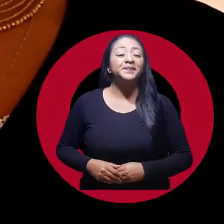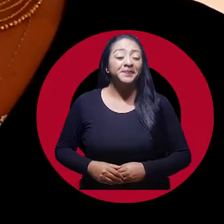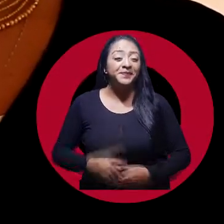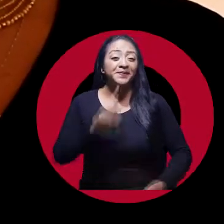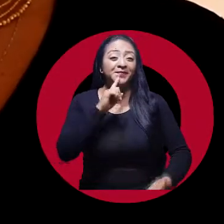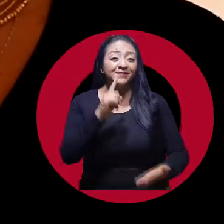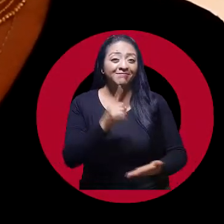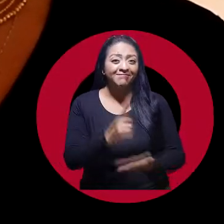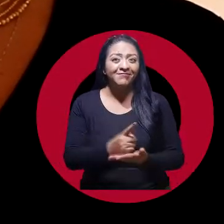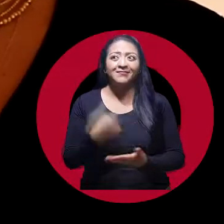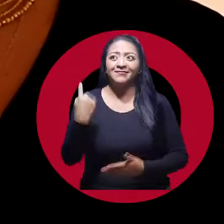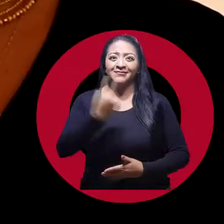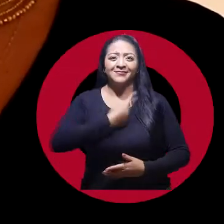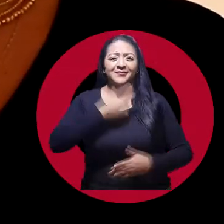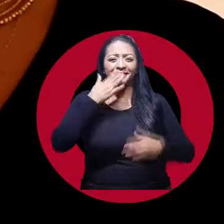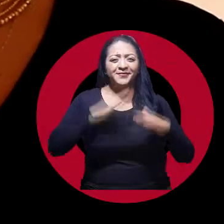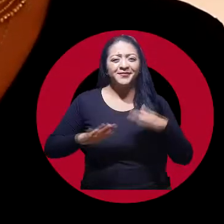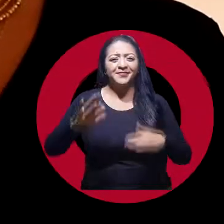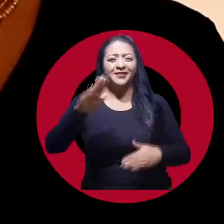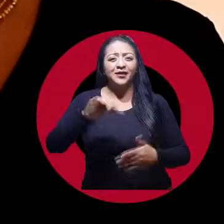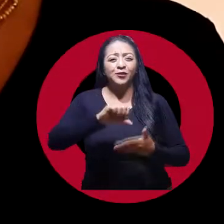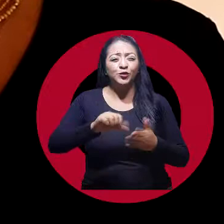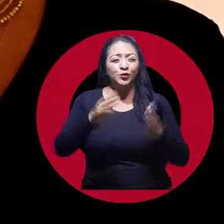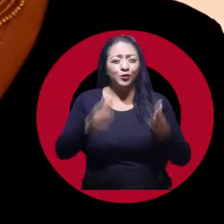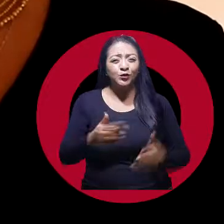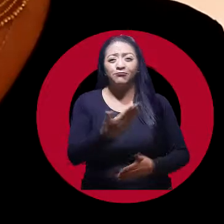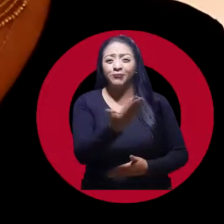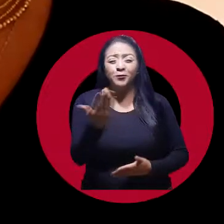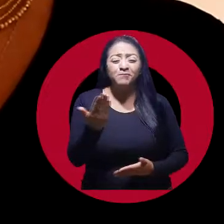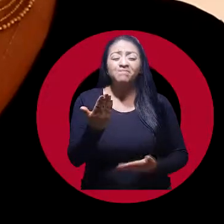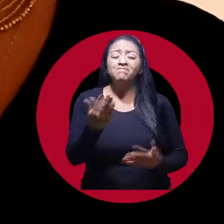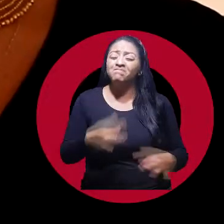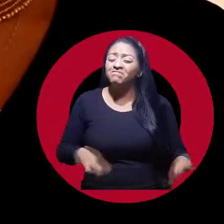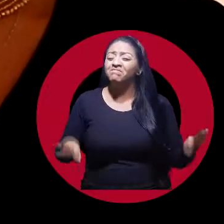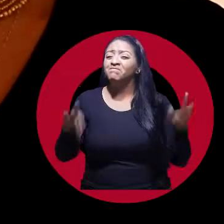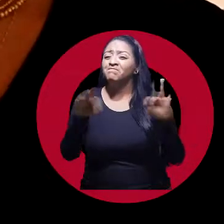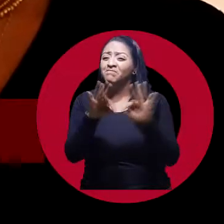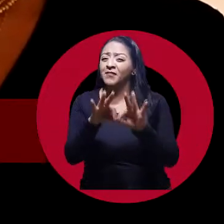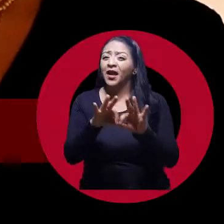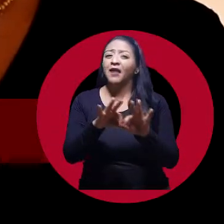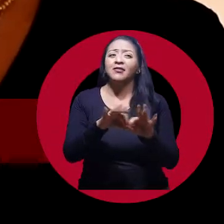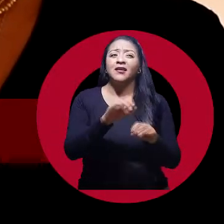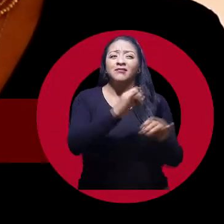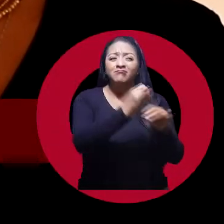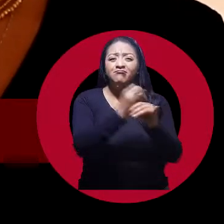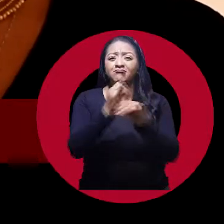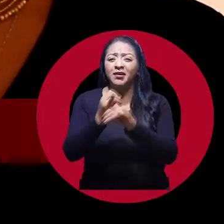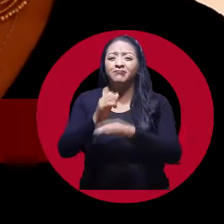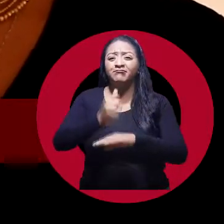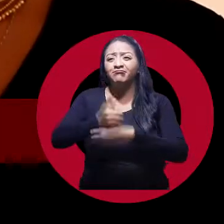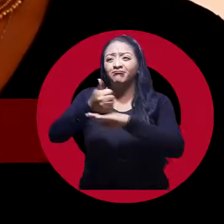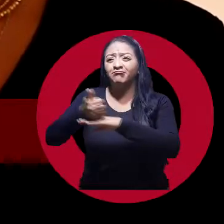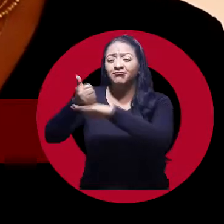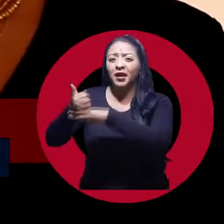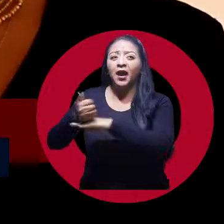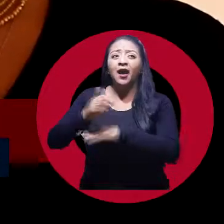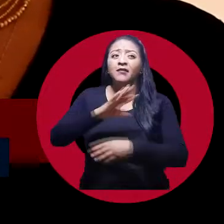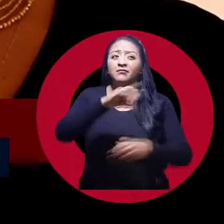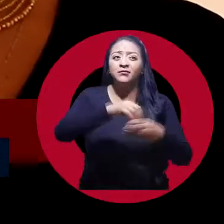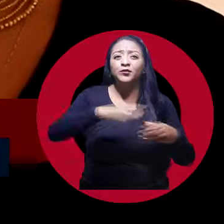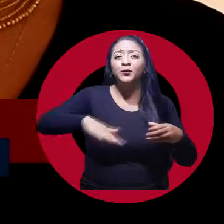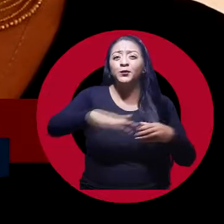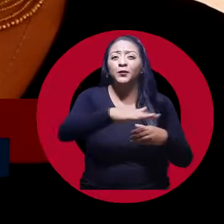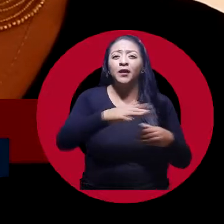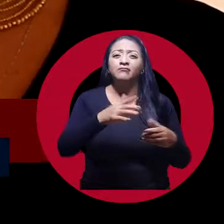pues quedamos comprometidos con cada uno de los ciudadanos, cada uno de los GATS parroquiales, para poder estar en